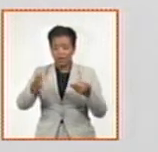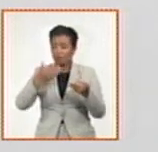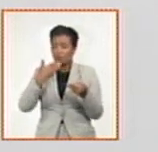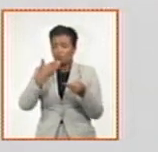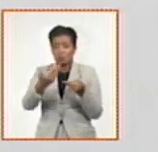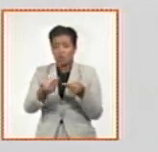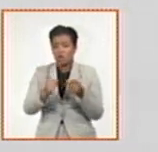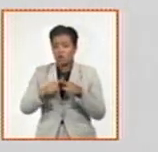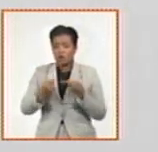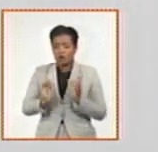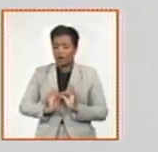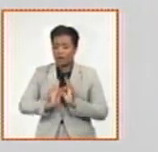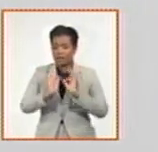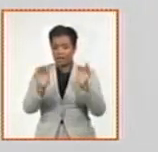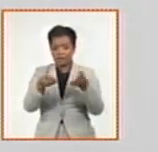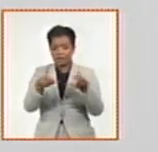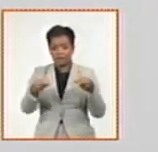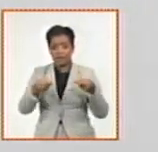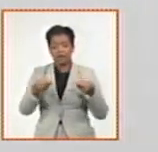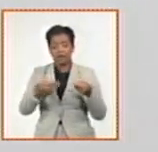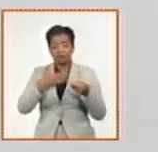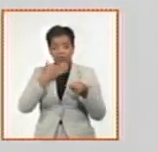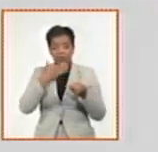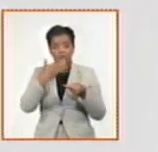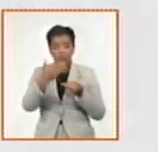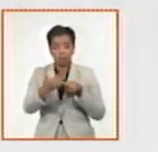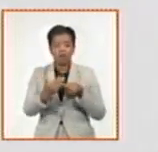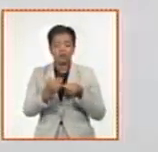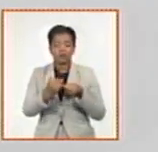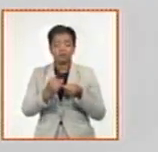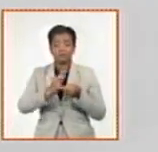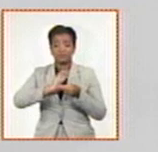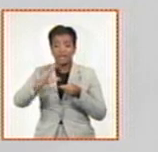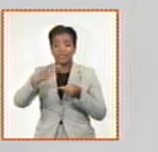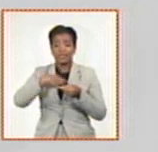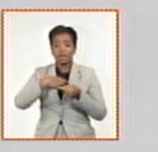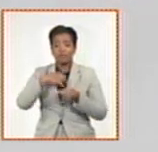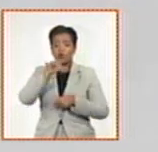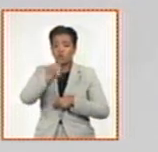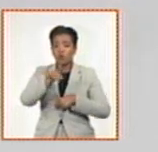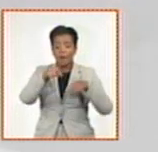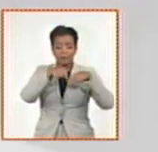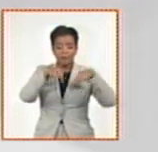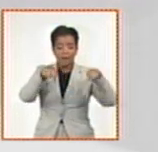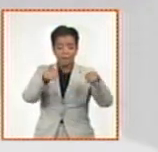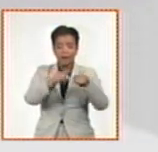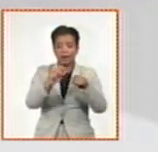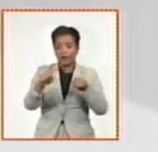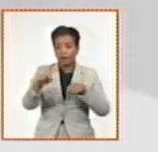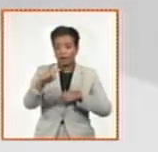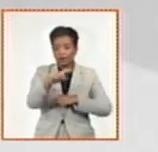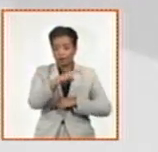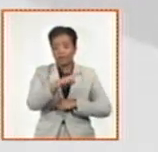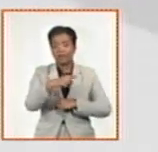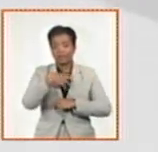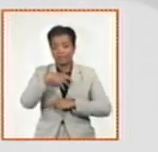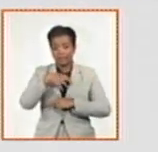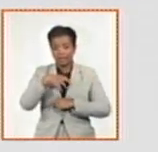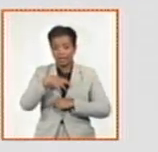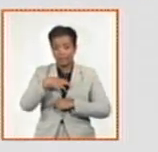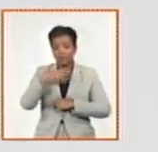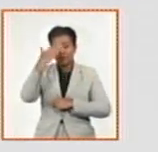por la cantidad de nitrógeno que tiene. Y de esta forma ya en la cooperativa hay 9 lombriculturas que tienen los campesinos, producto a nuestra finca